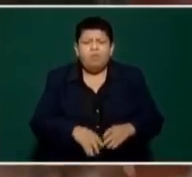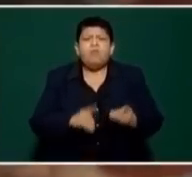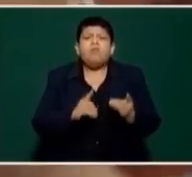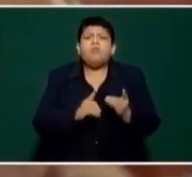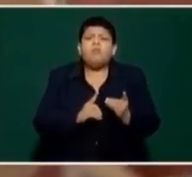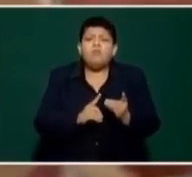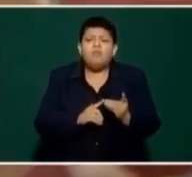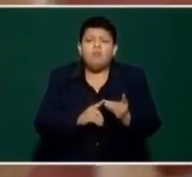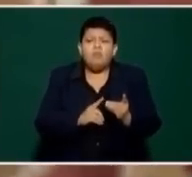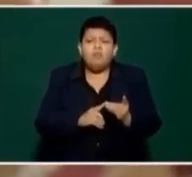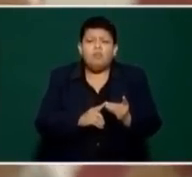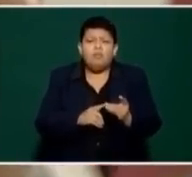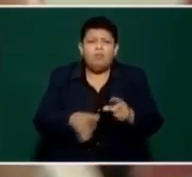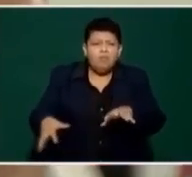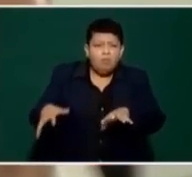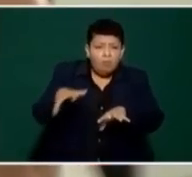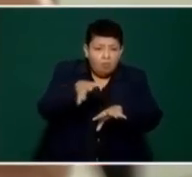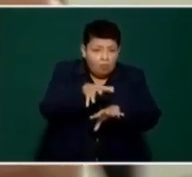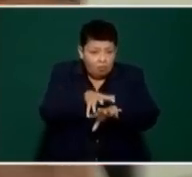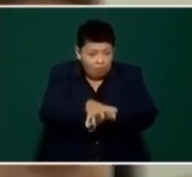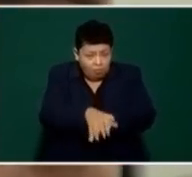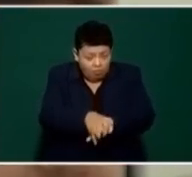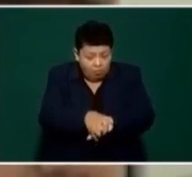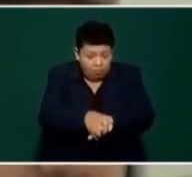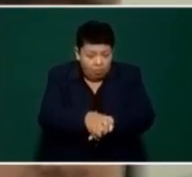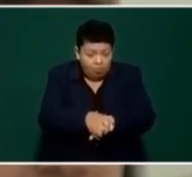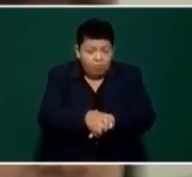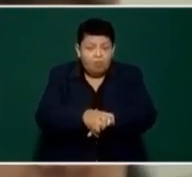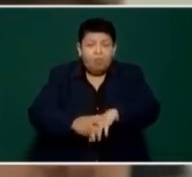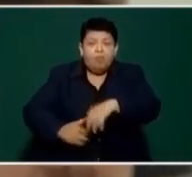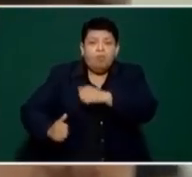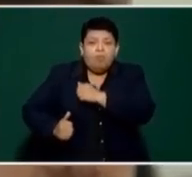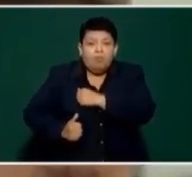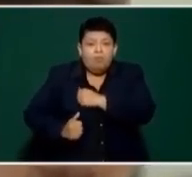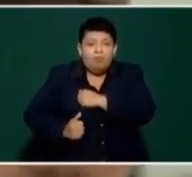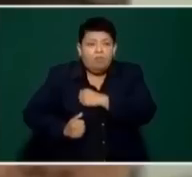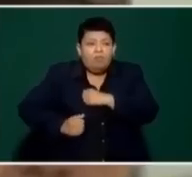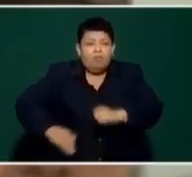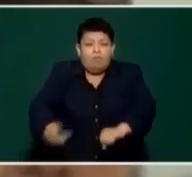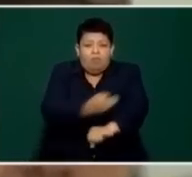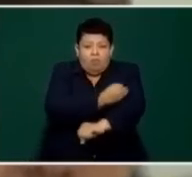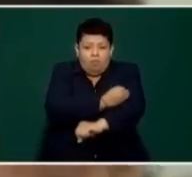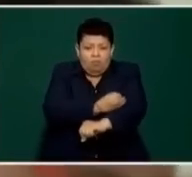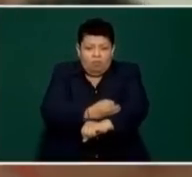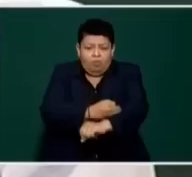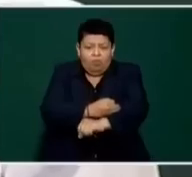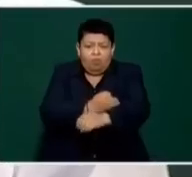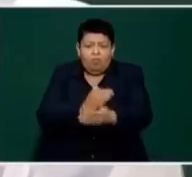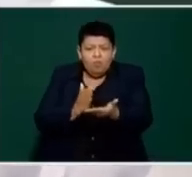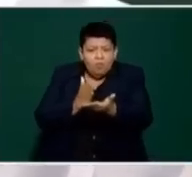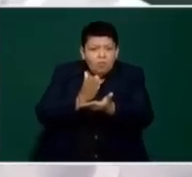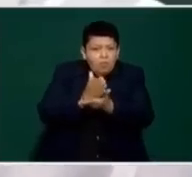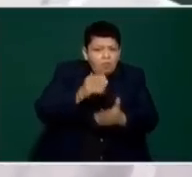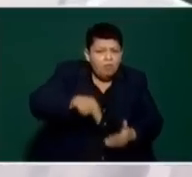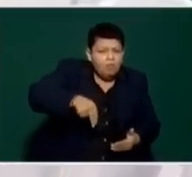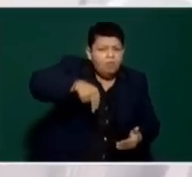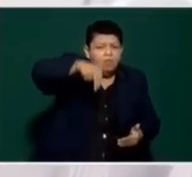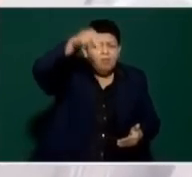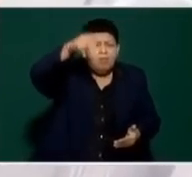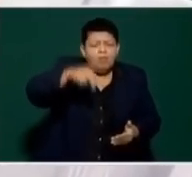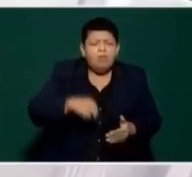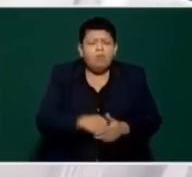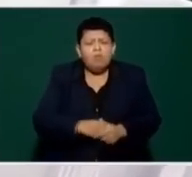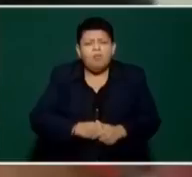se ve a algunos integrantes del ejército deteniendo a una familia que intenta cruzar al norte. Entonces, no sé si